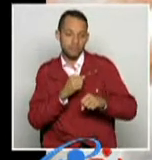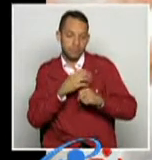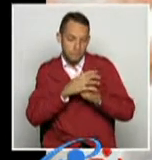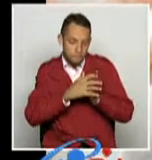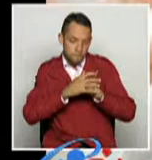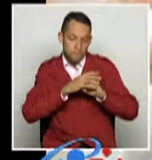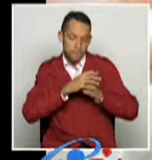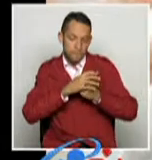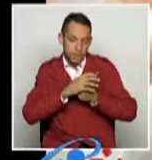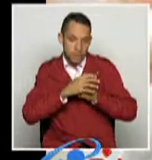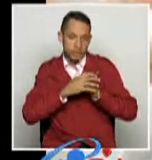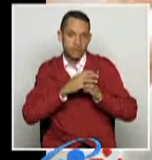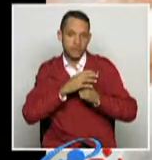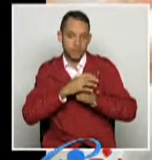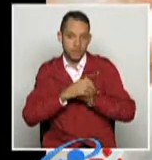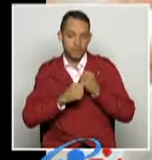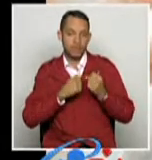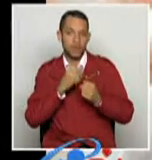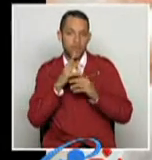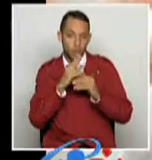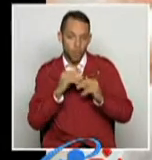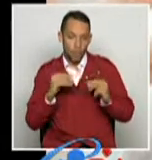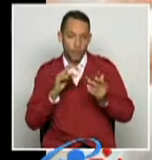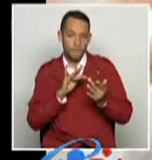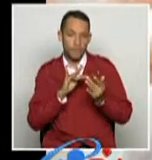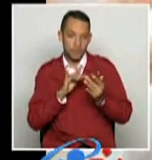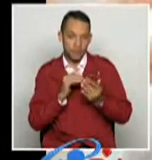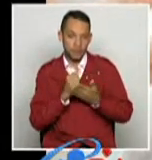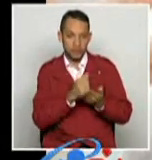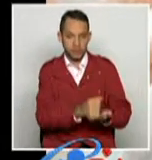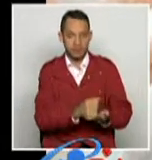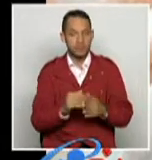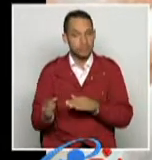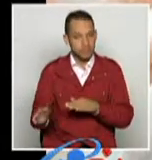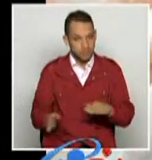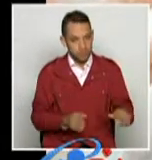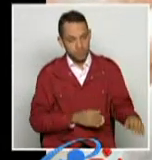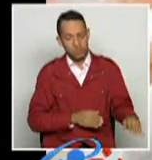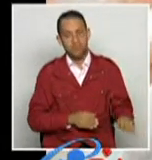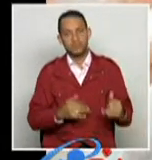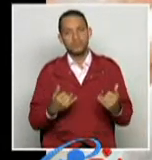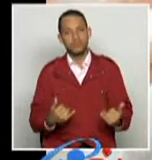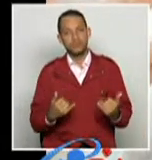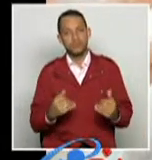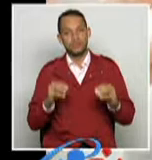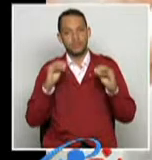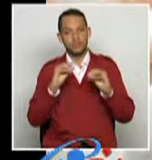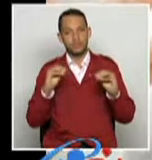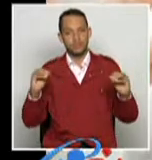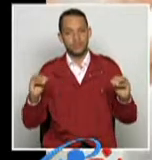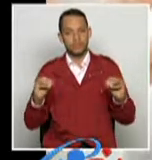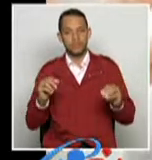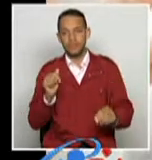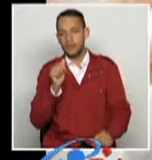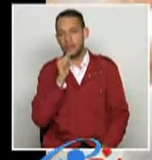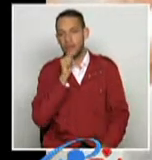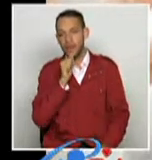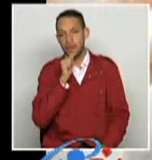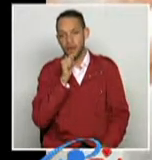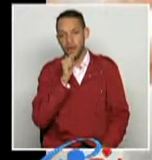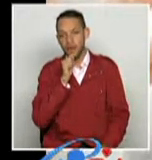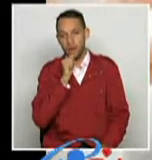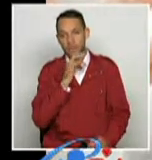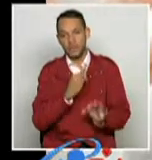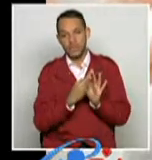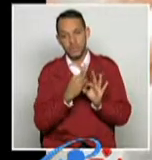tópico, va a desinflamar. Aparte de eso, lo que habíamos hablado en programas anteriores del agua ionizada. El agua